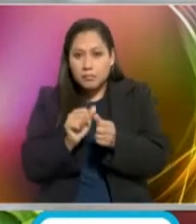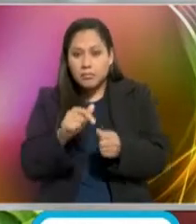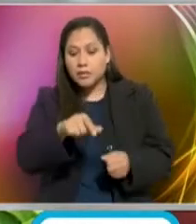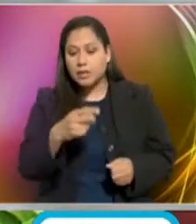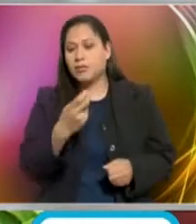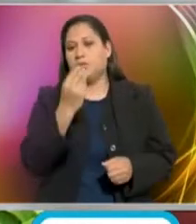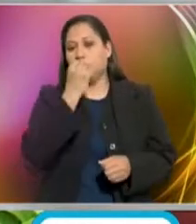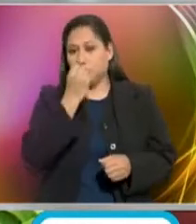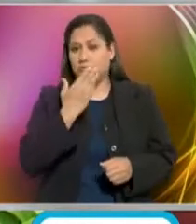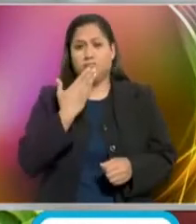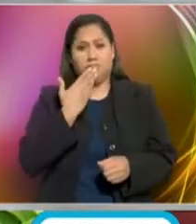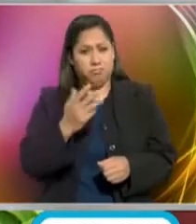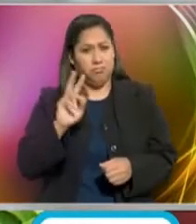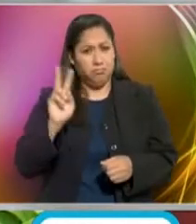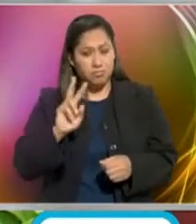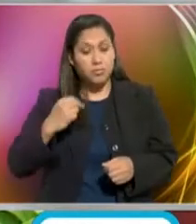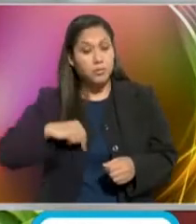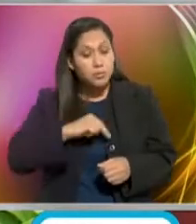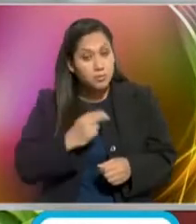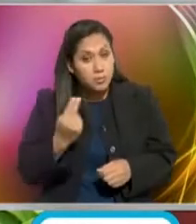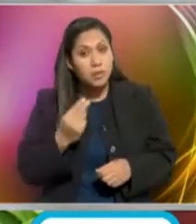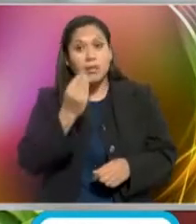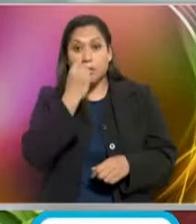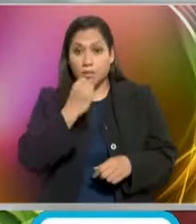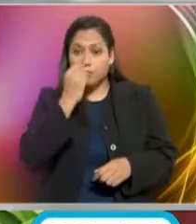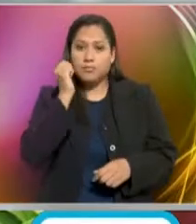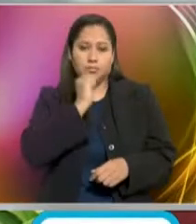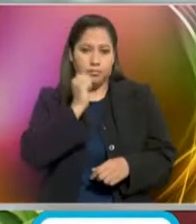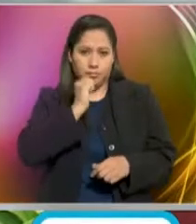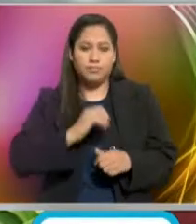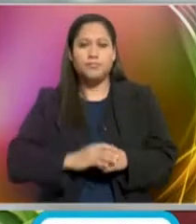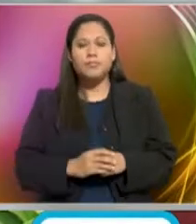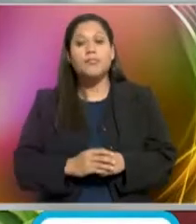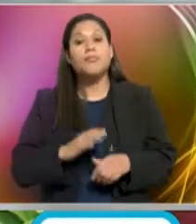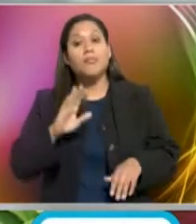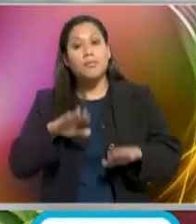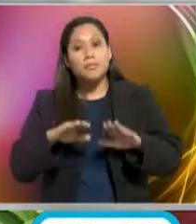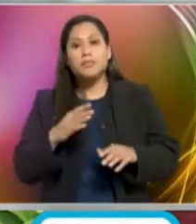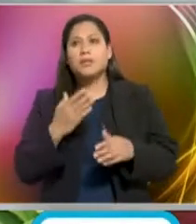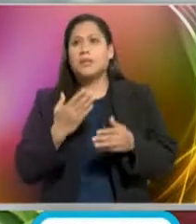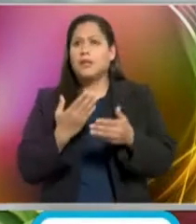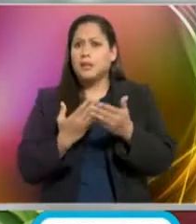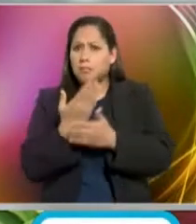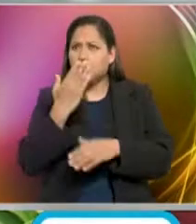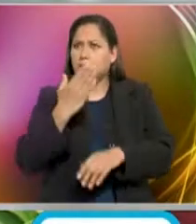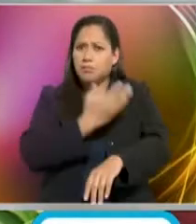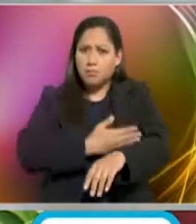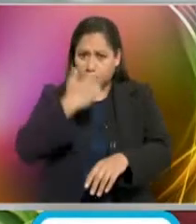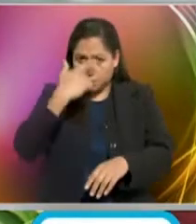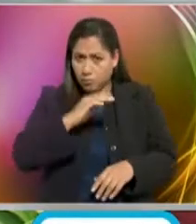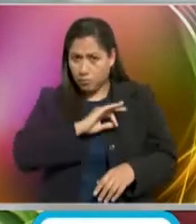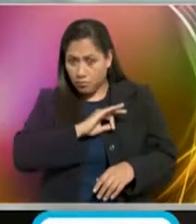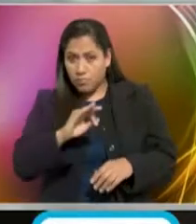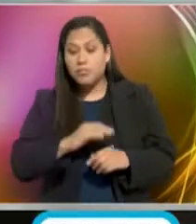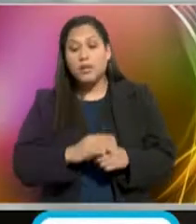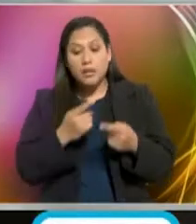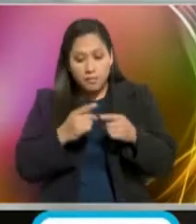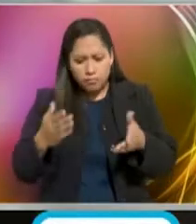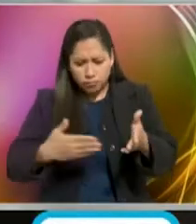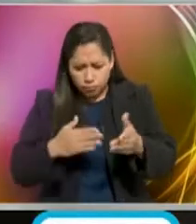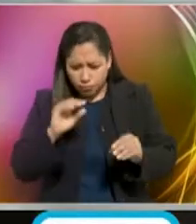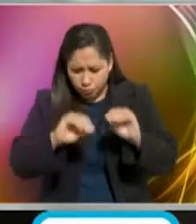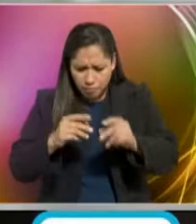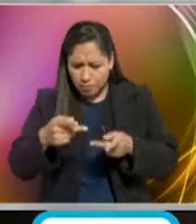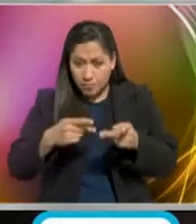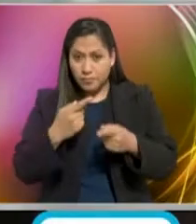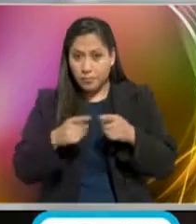un gran alimento, Es un ¿no? gran alimento Es que un- debemos incluir Sí. en diferentes momentos del día. ¿Puede ser esto posible? Y de diferentes maneras, De diferentes además.